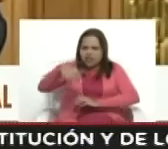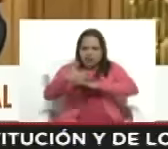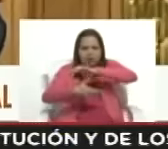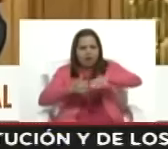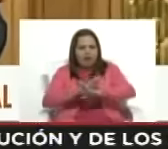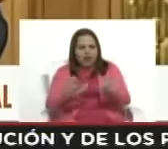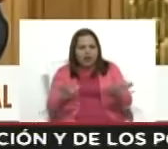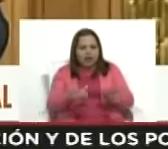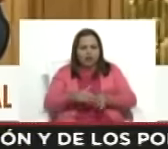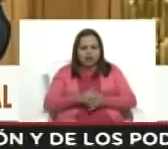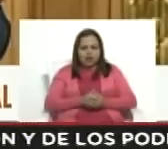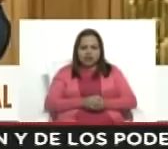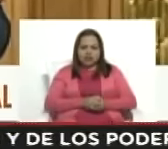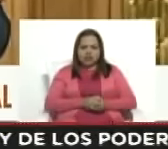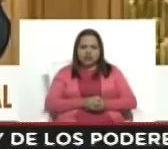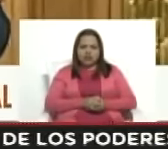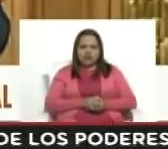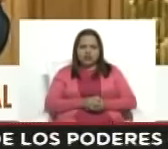llamado.